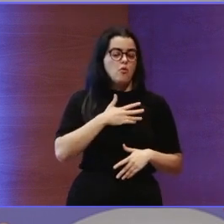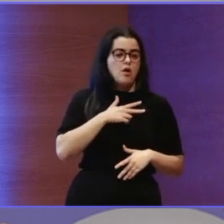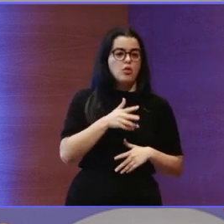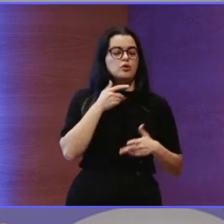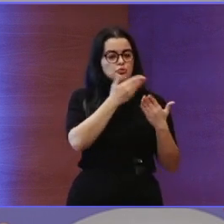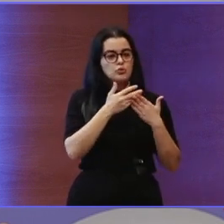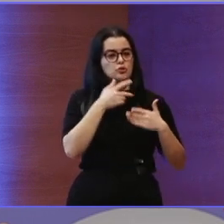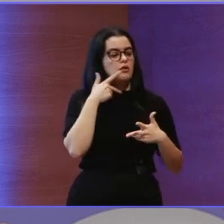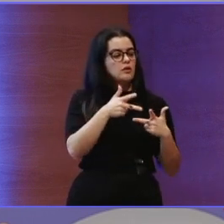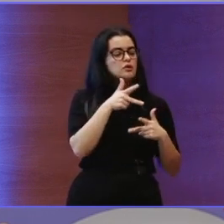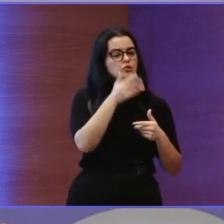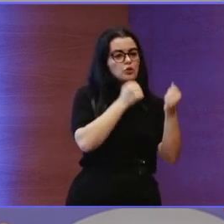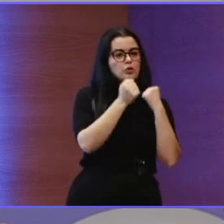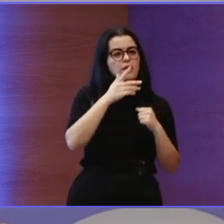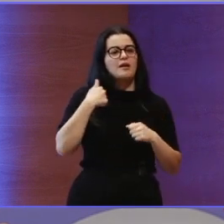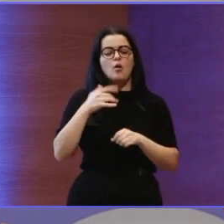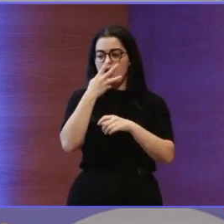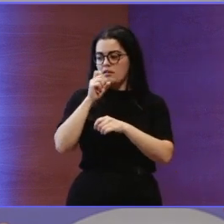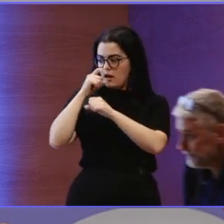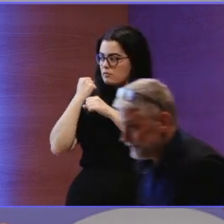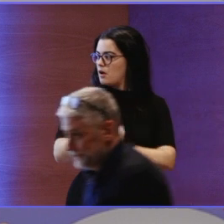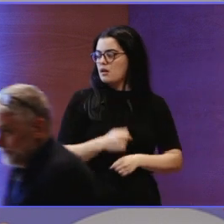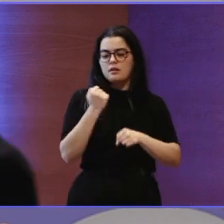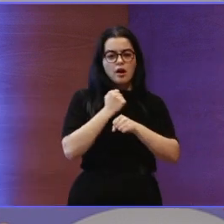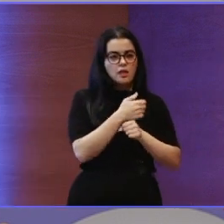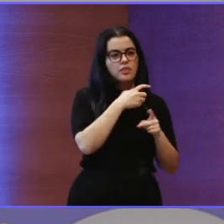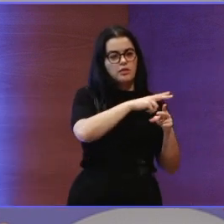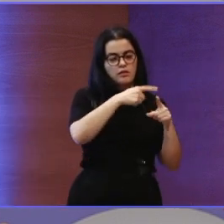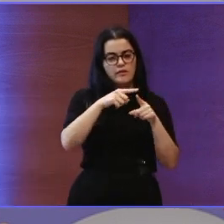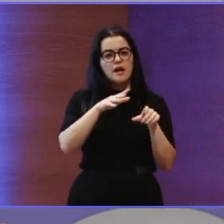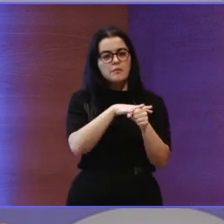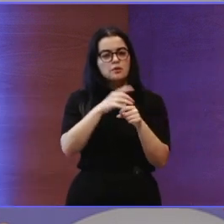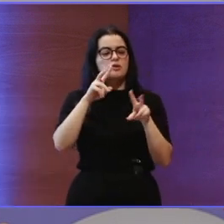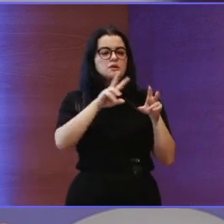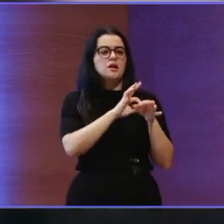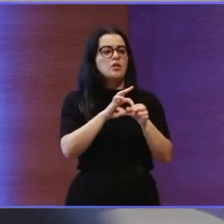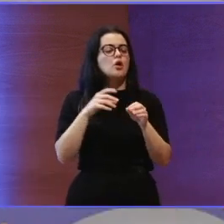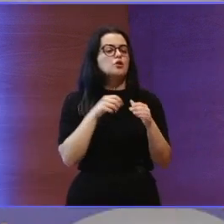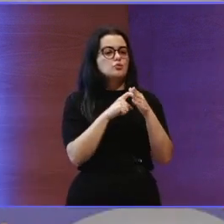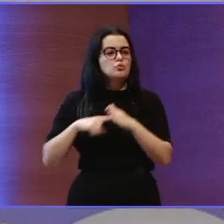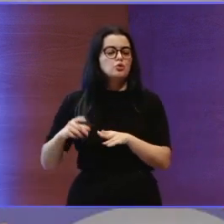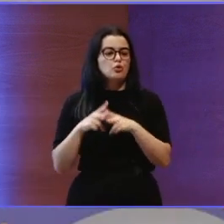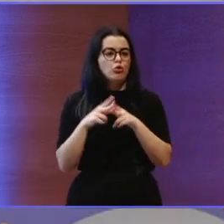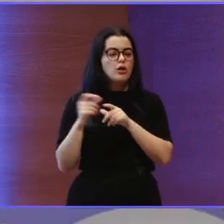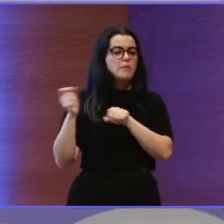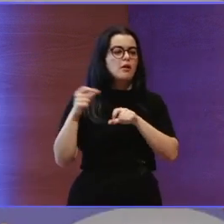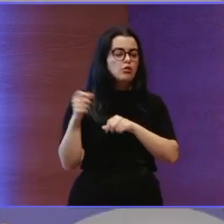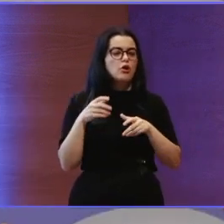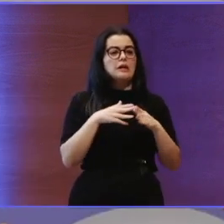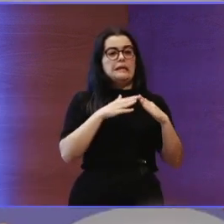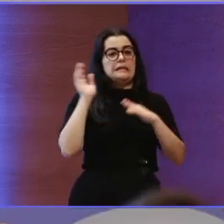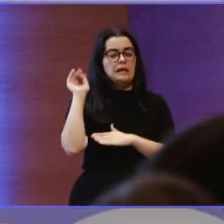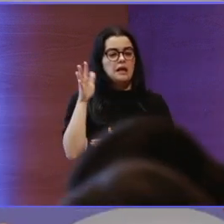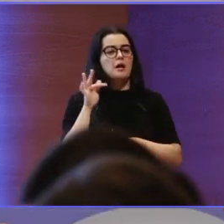economía embarcado desde hace 40 años en diversas iniciativas sociales relacionadas con la exclusión social la inmigración y la extranjería las prisiones la